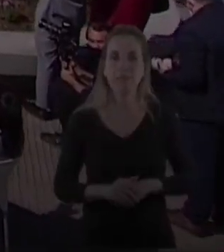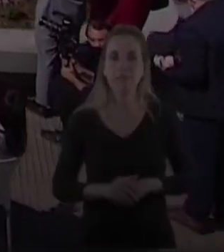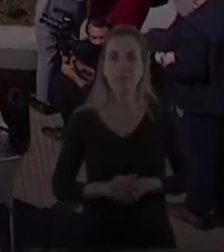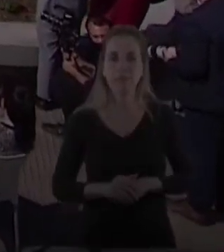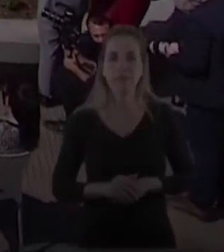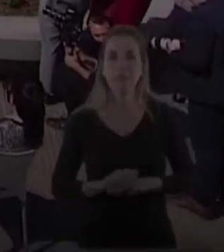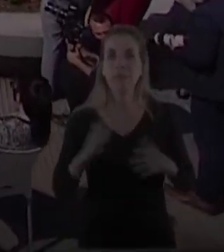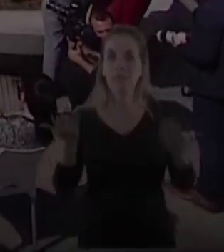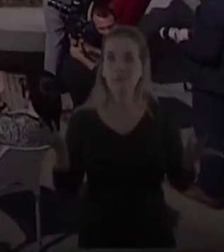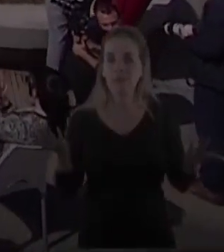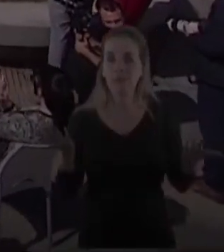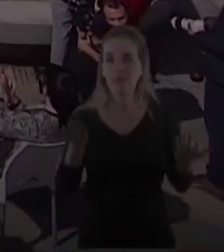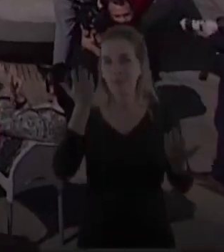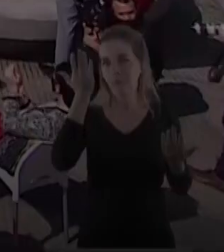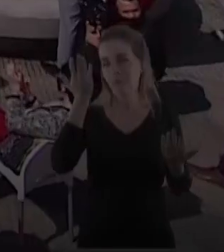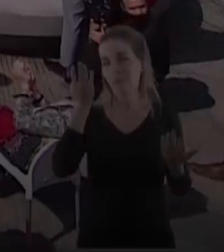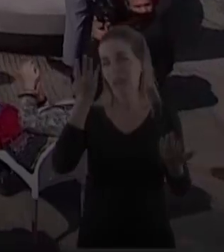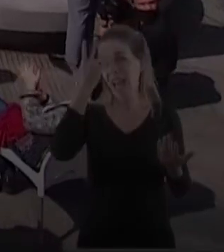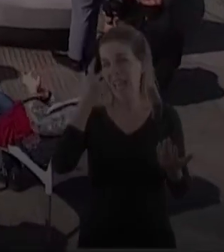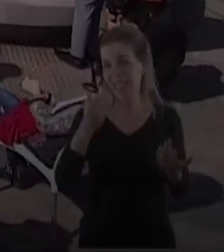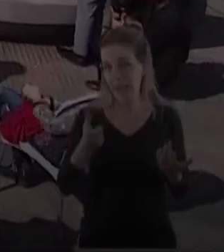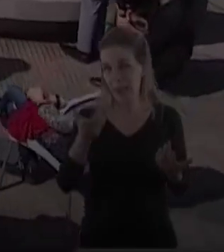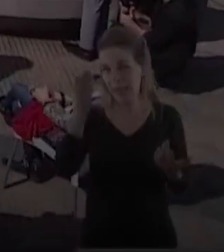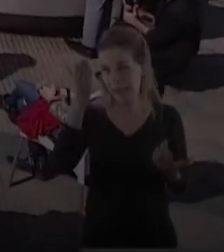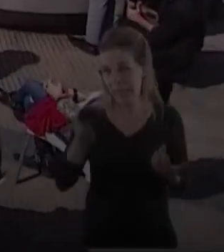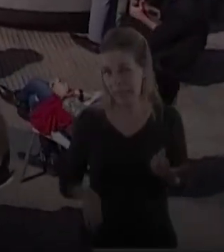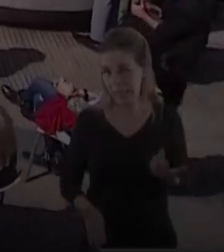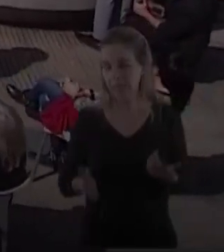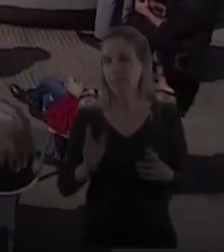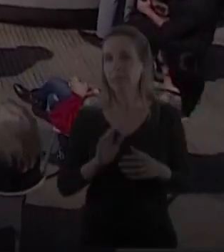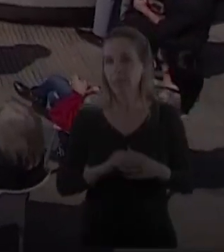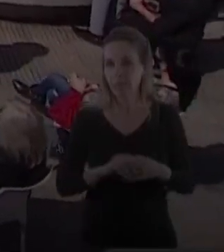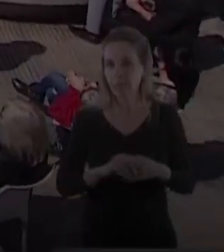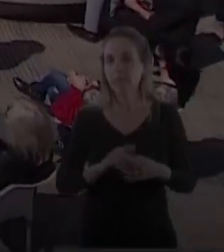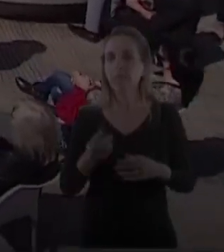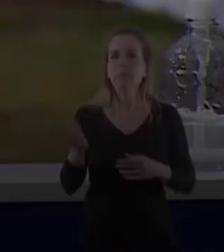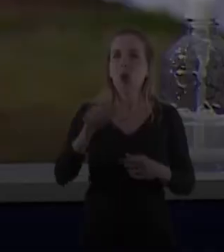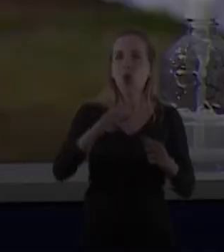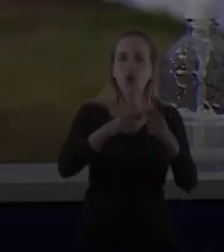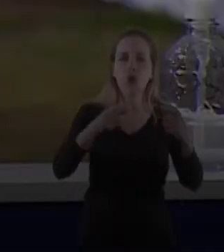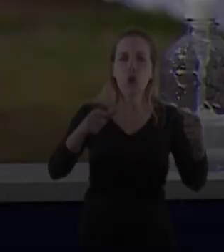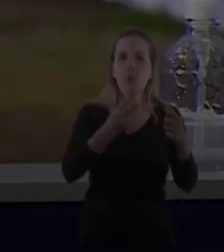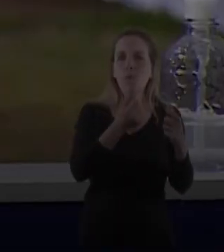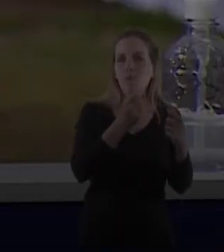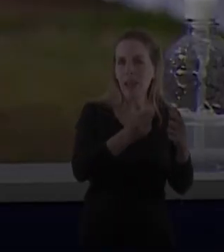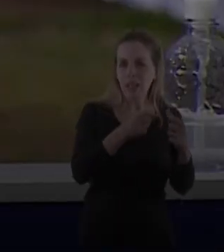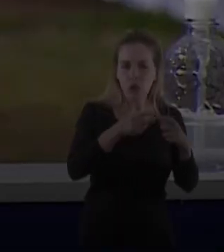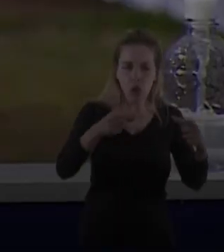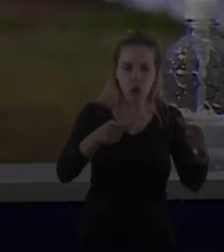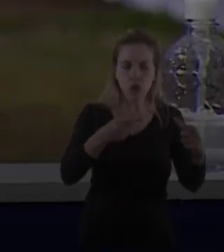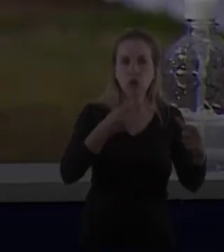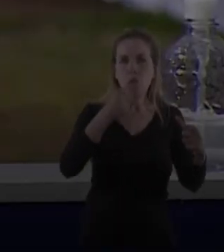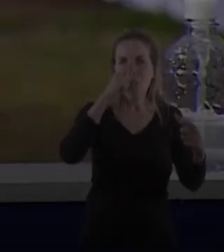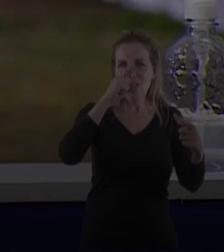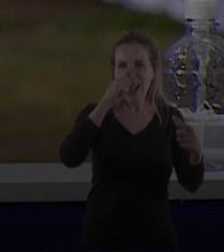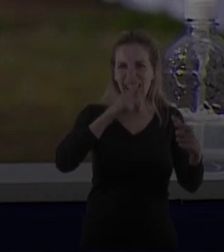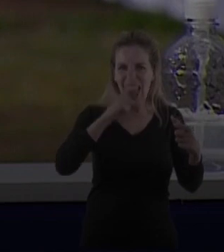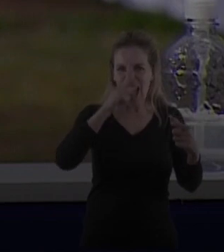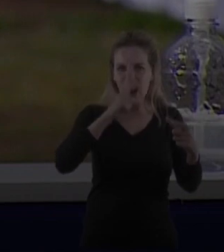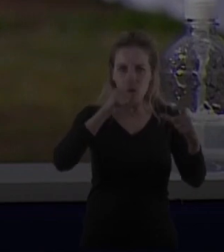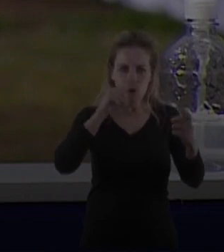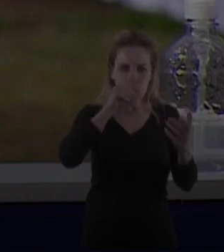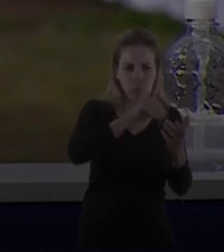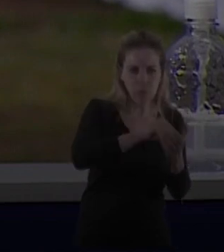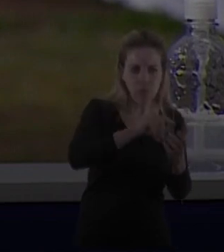Y a San Martín lo van a acompañar en otros billetes Belgrano, Güemes,